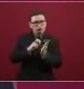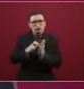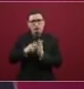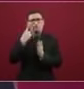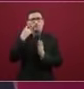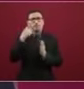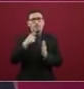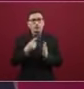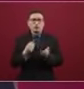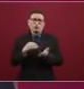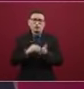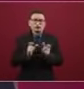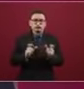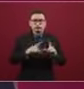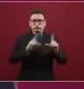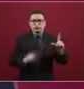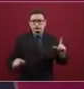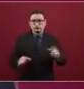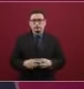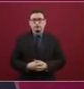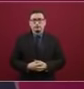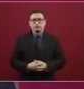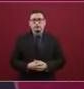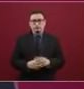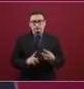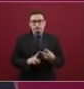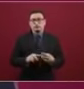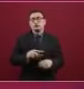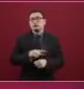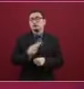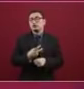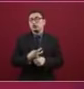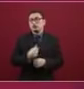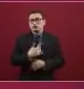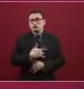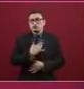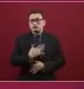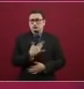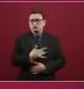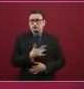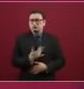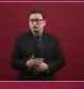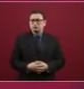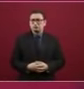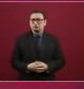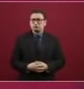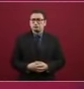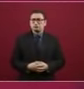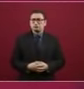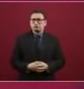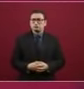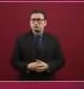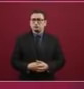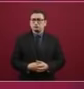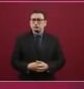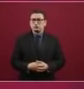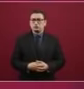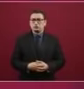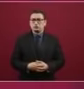Guardia Nacional. Segundo, me siento muy apoyado